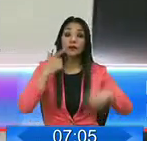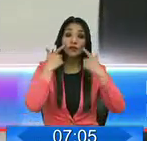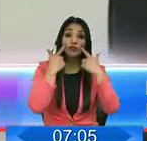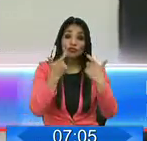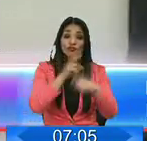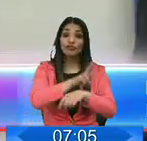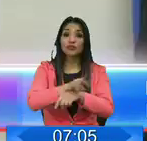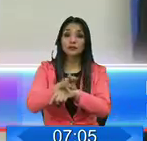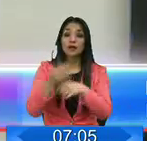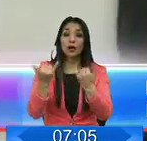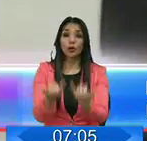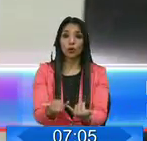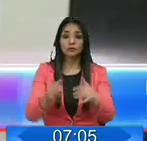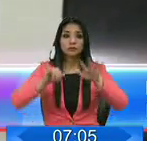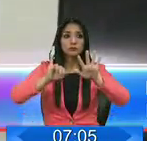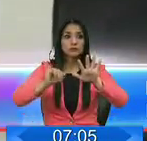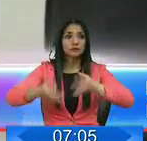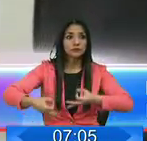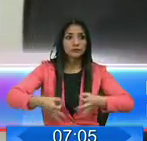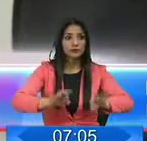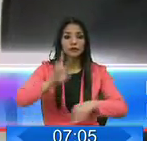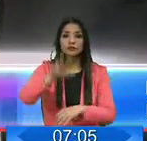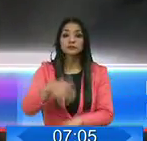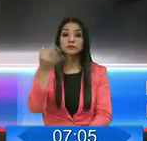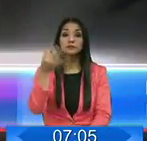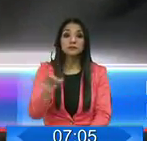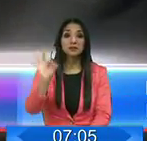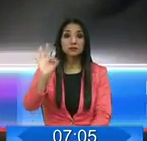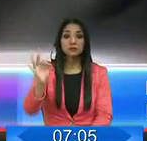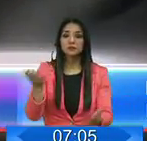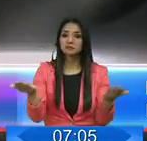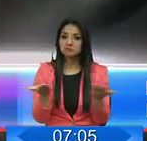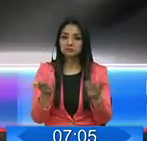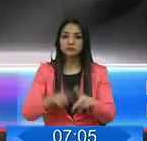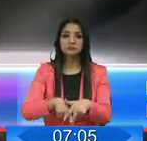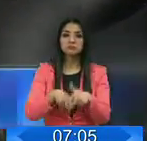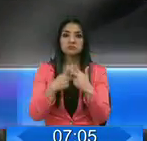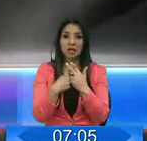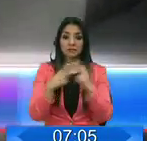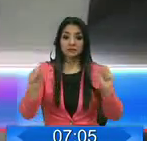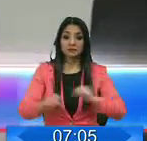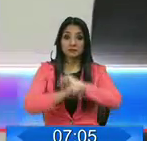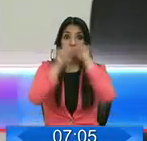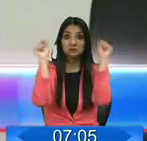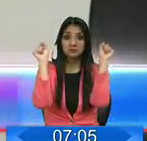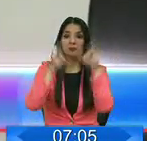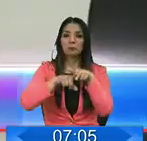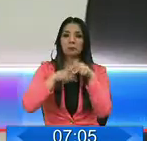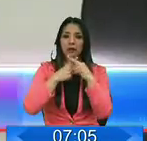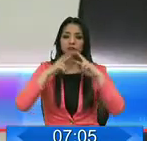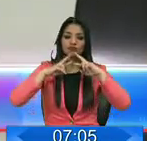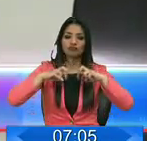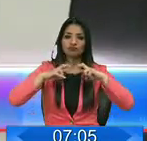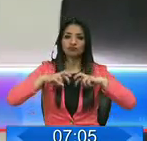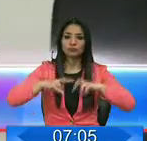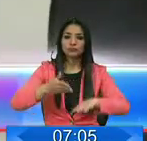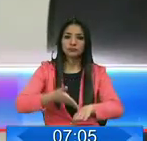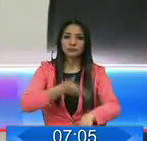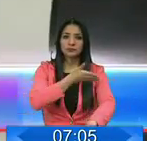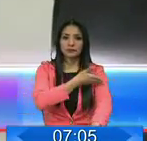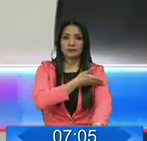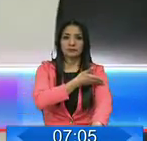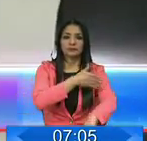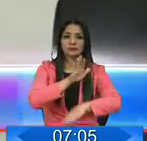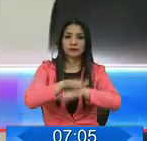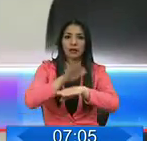6 de febrero del 2019, ha iniciado en horas de la mañana una investigación previa por el delito